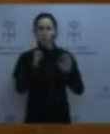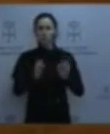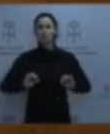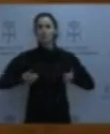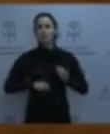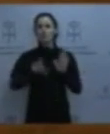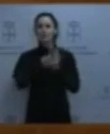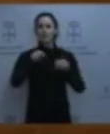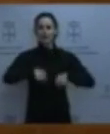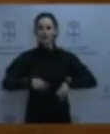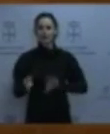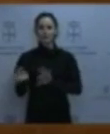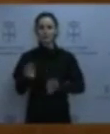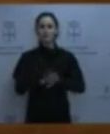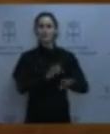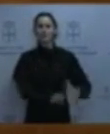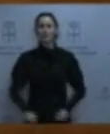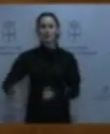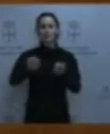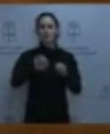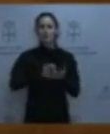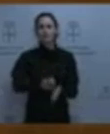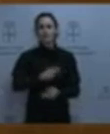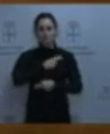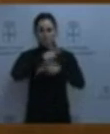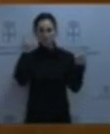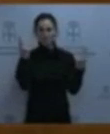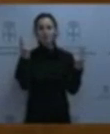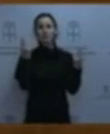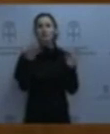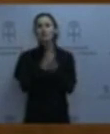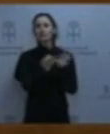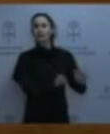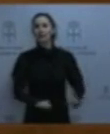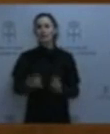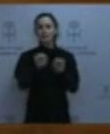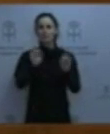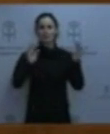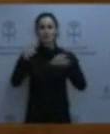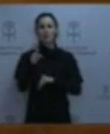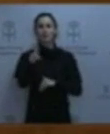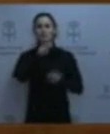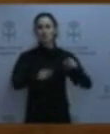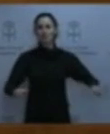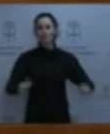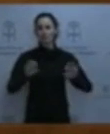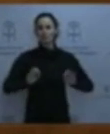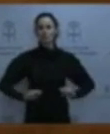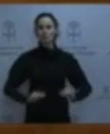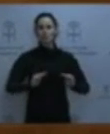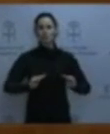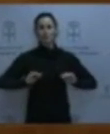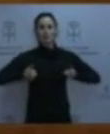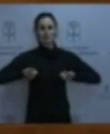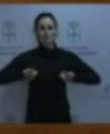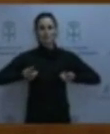legislativa para defender la calidad de los servicios públicos, que también es defender la atención a los derechos de la gente. Es una iniciativa trabajada con